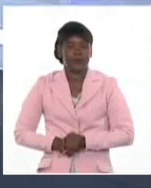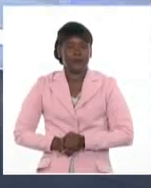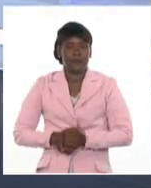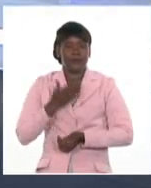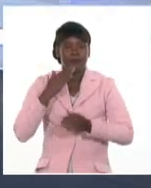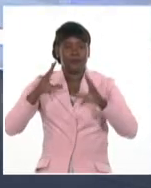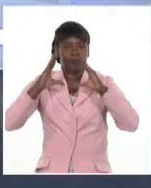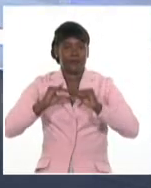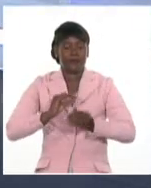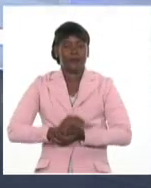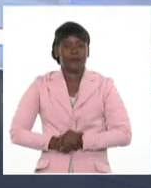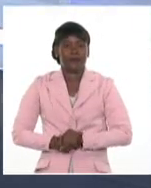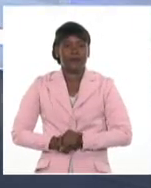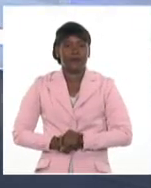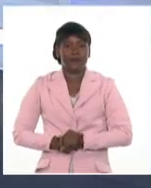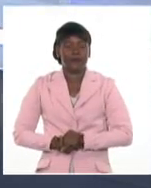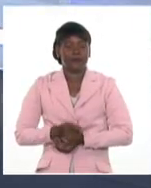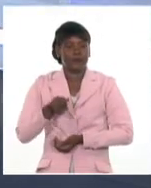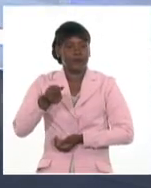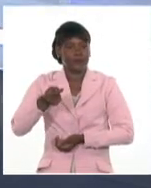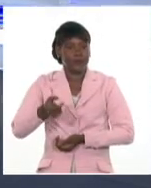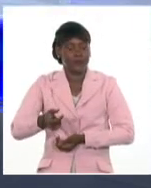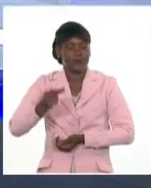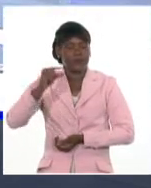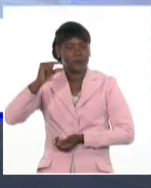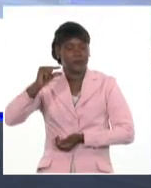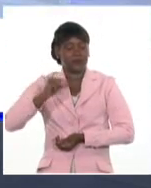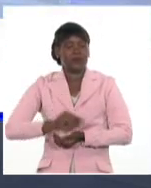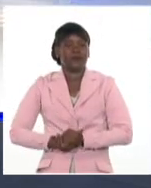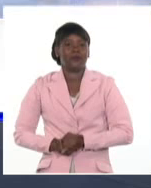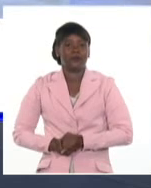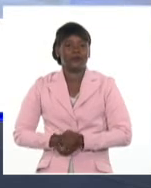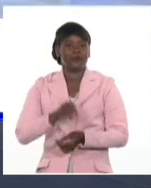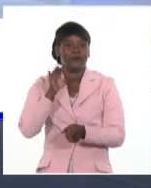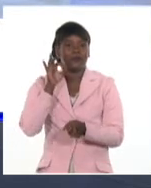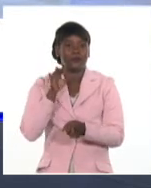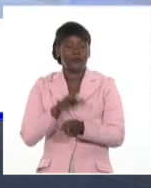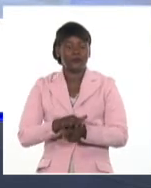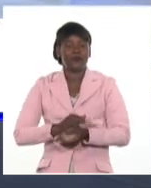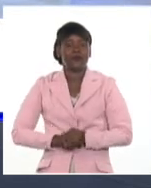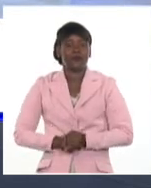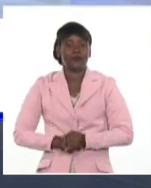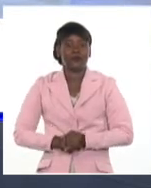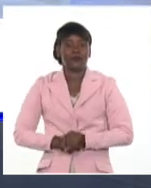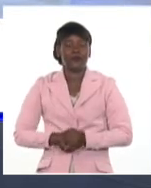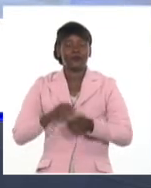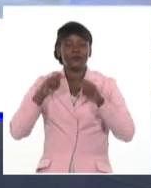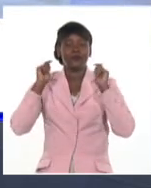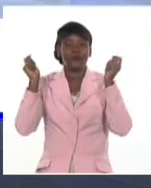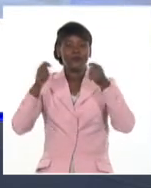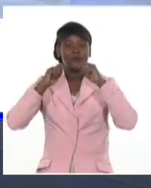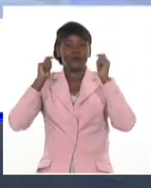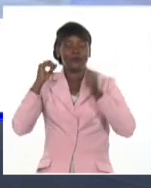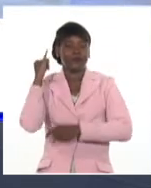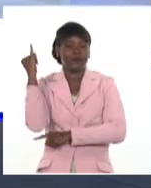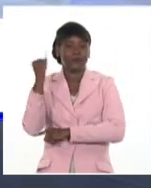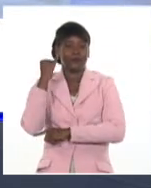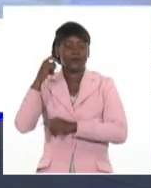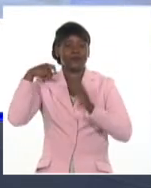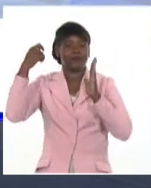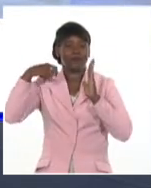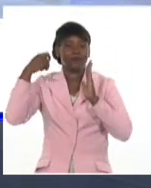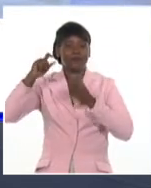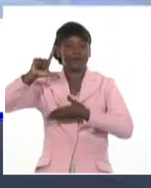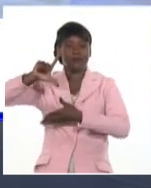Muy buenas noches. Cuando solo falta una jornada para el inicio de la edición 44 del Festival Internacional del Nuevo Cine